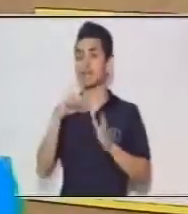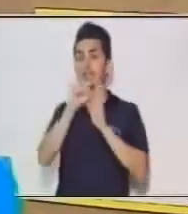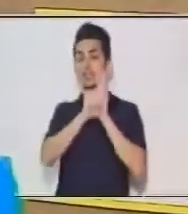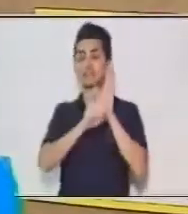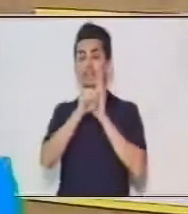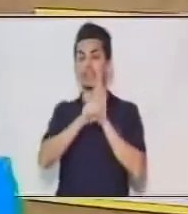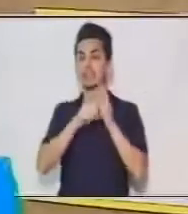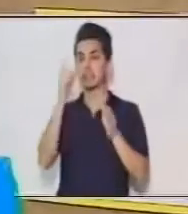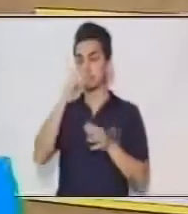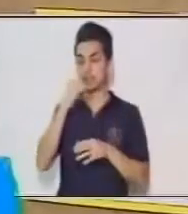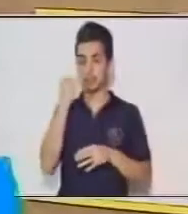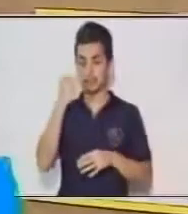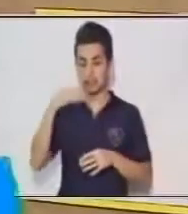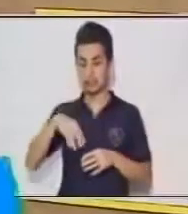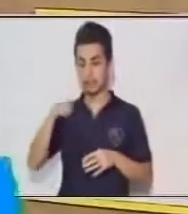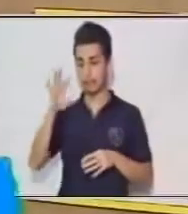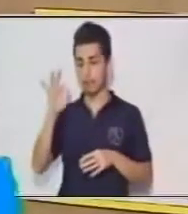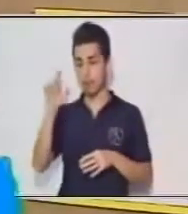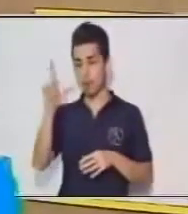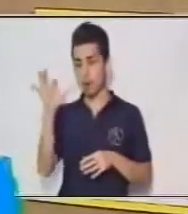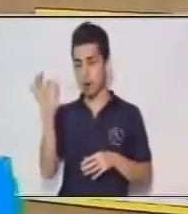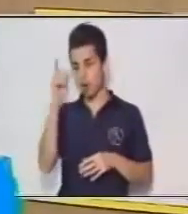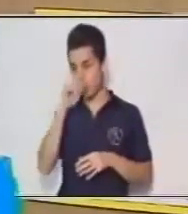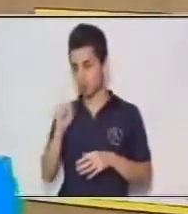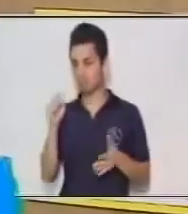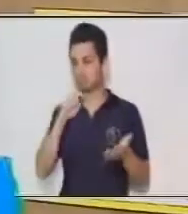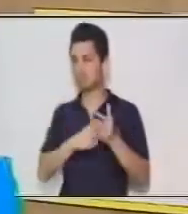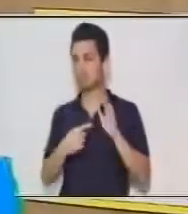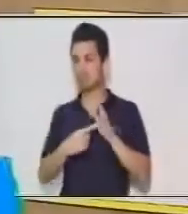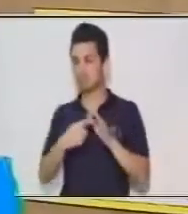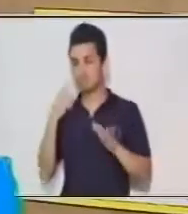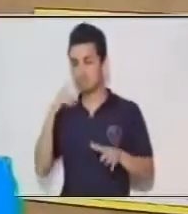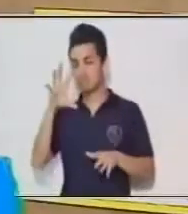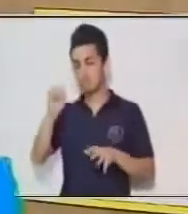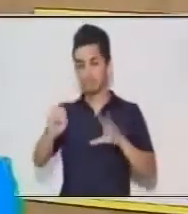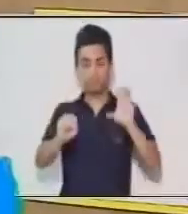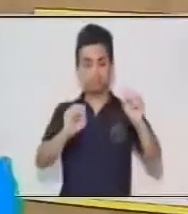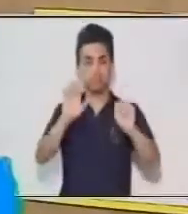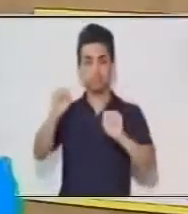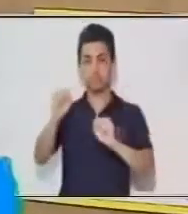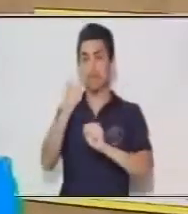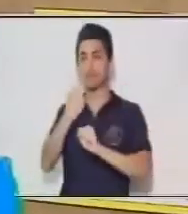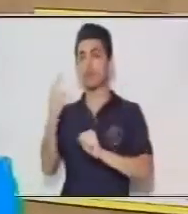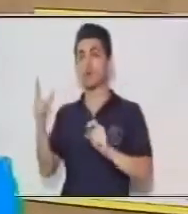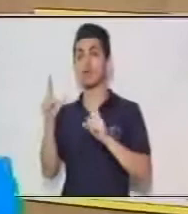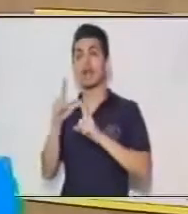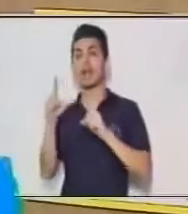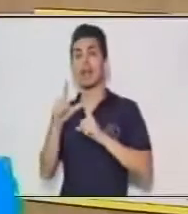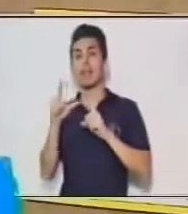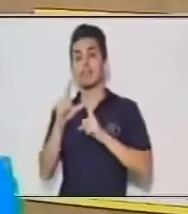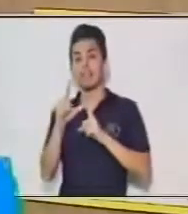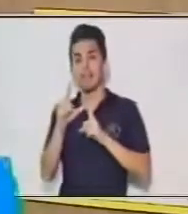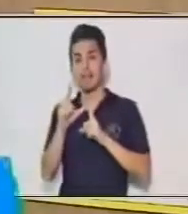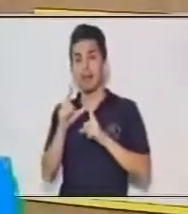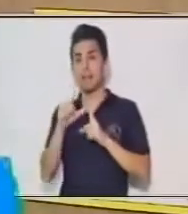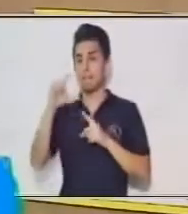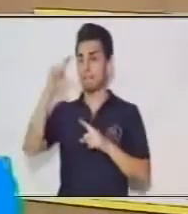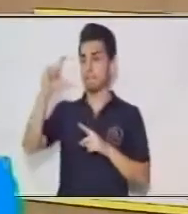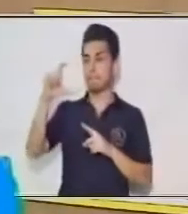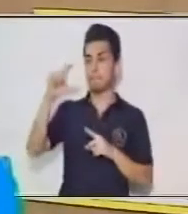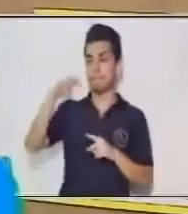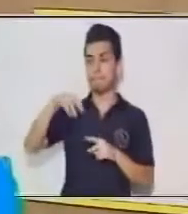simbología. ¿Qué significa? Que va a estar identificada cada letra mayúscula con un valor, el